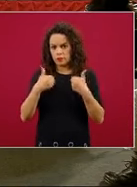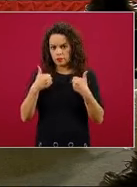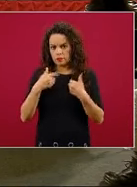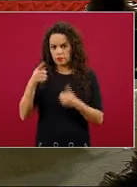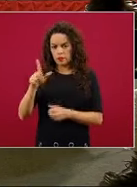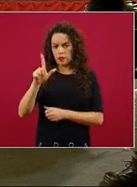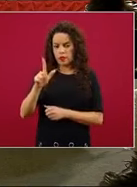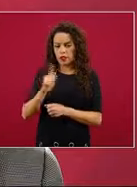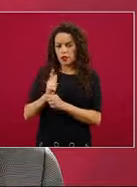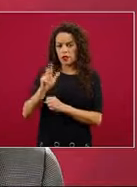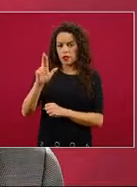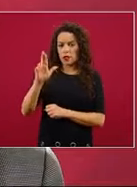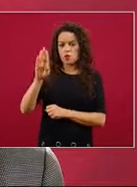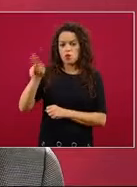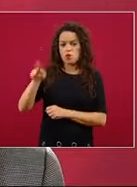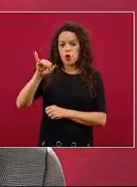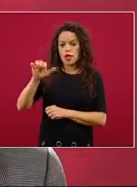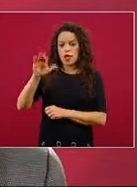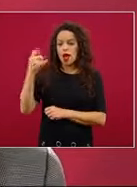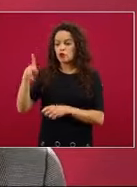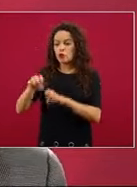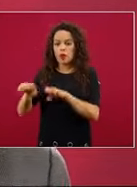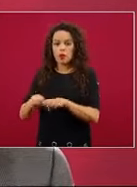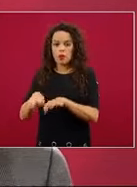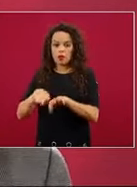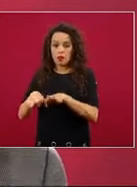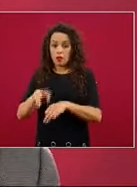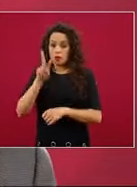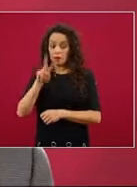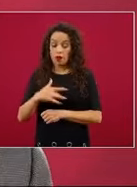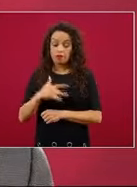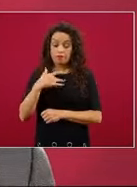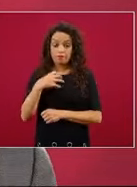Bucio Mújica, y su equipo de trabajo, y ha sido muy